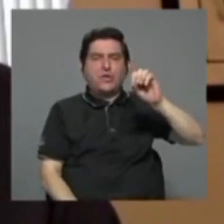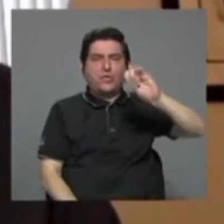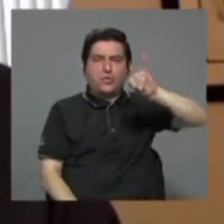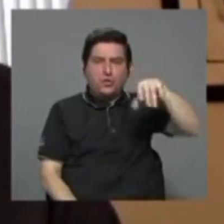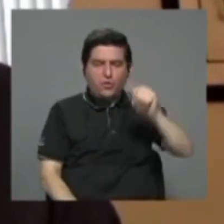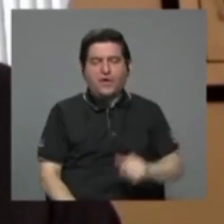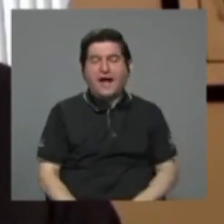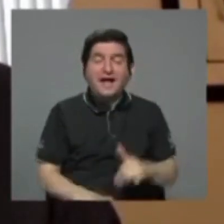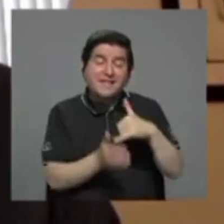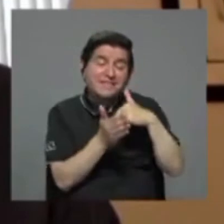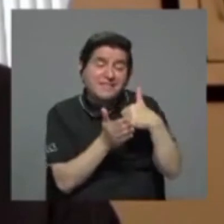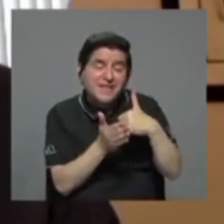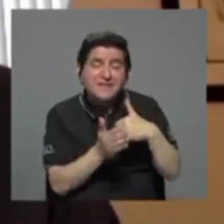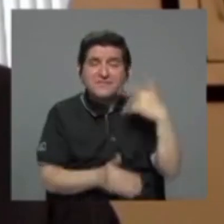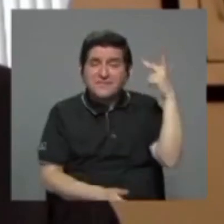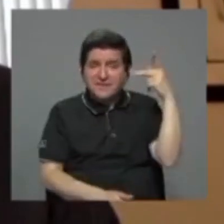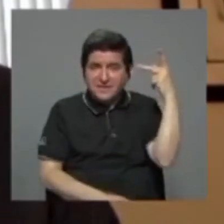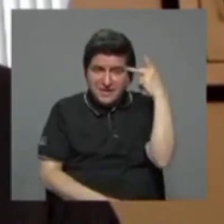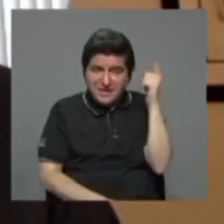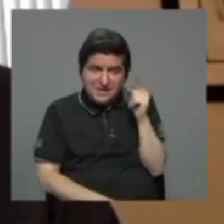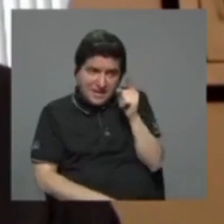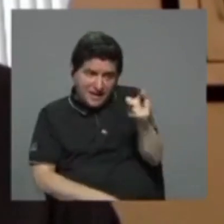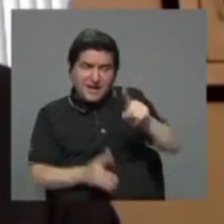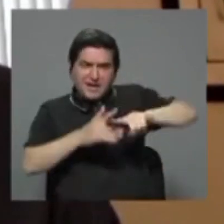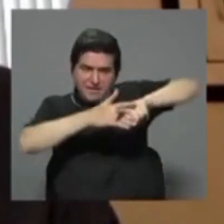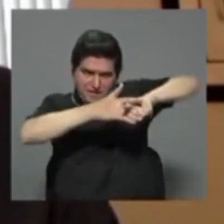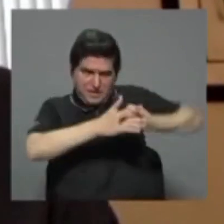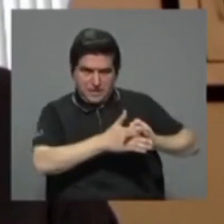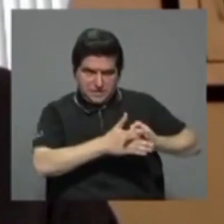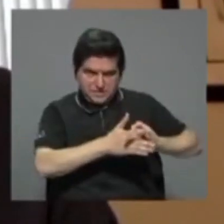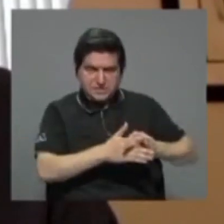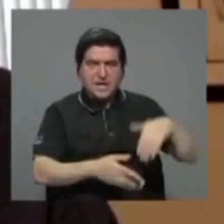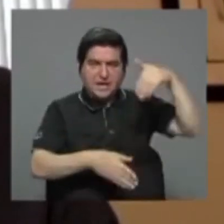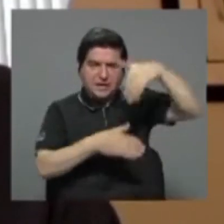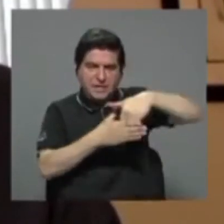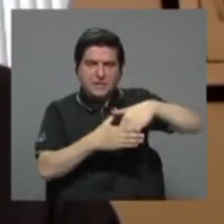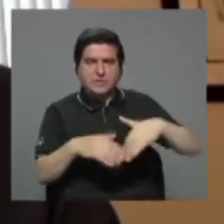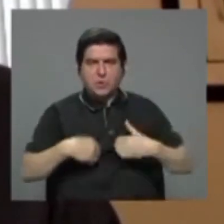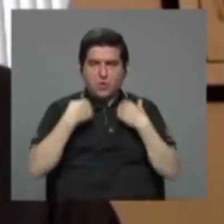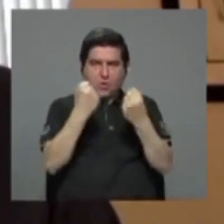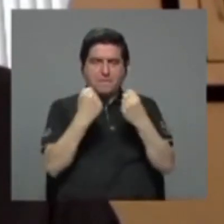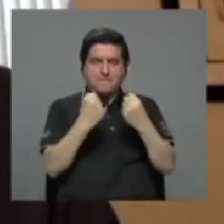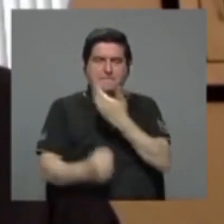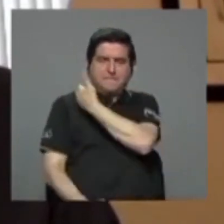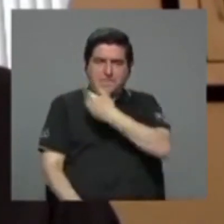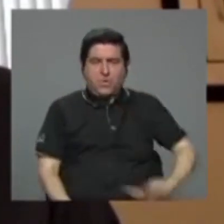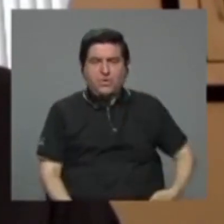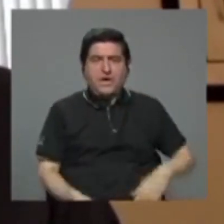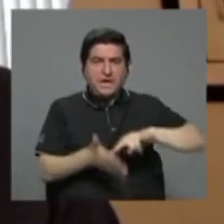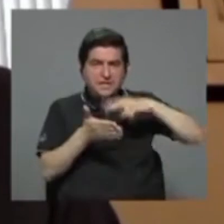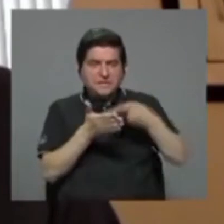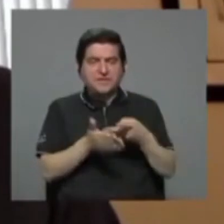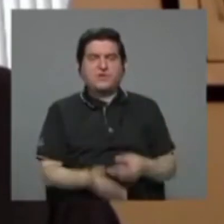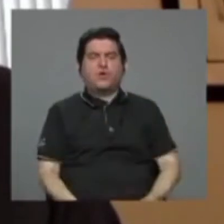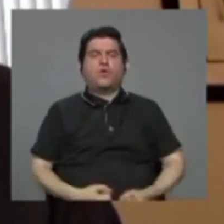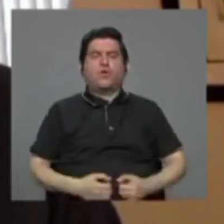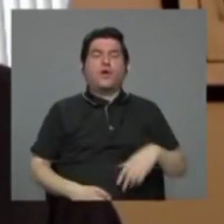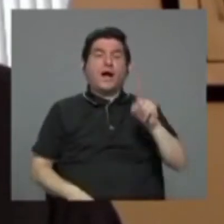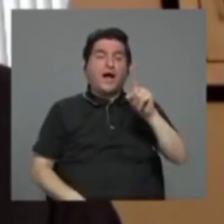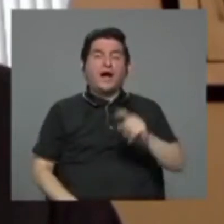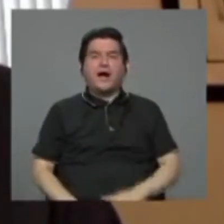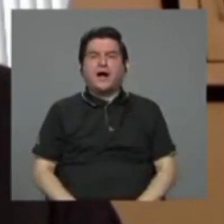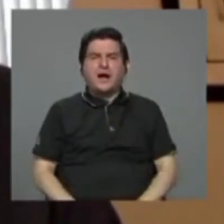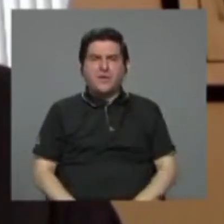debilidad política con la que él ingresó al Ejecutivo en gran medida se convirtió en una fortaleza